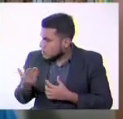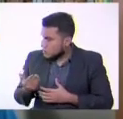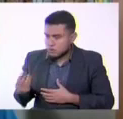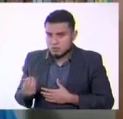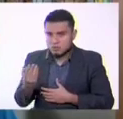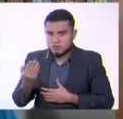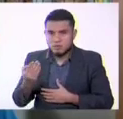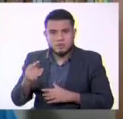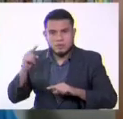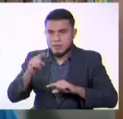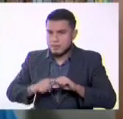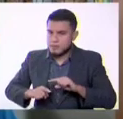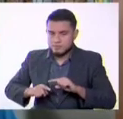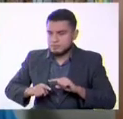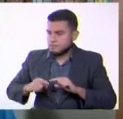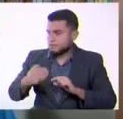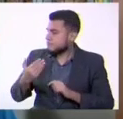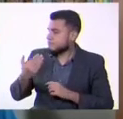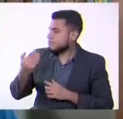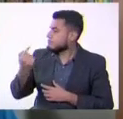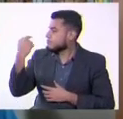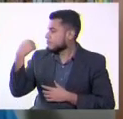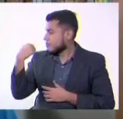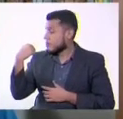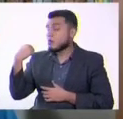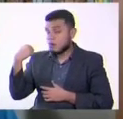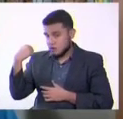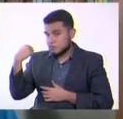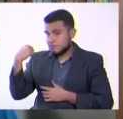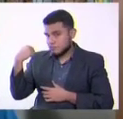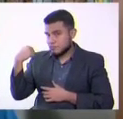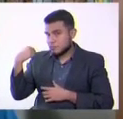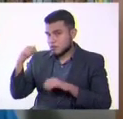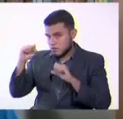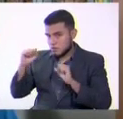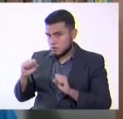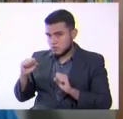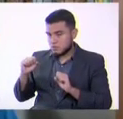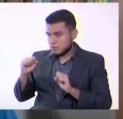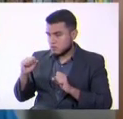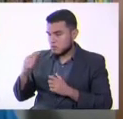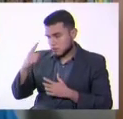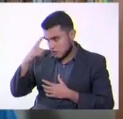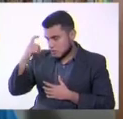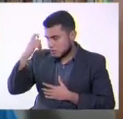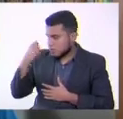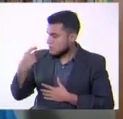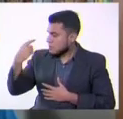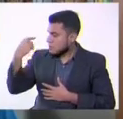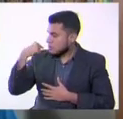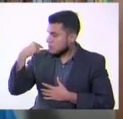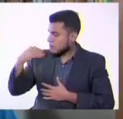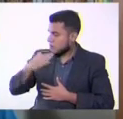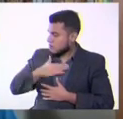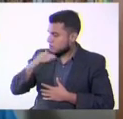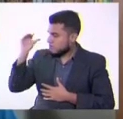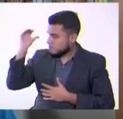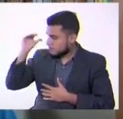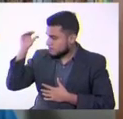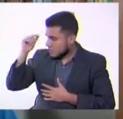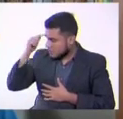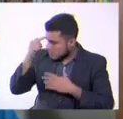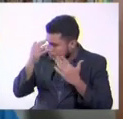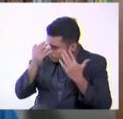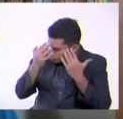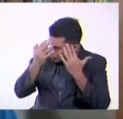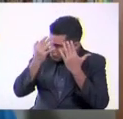imposible volver al pasado, pero sí es posible volcarse al pasado para que sirva de inspiración para crear y